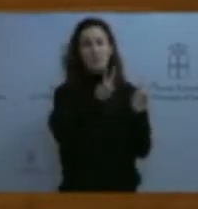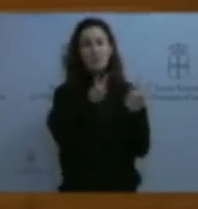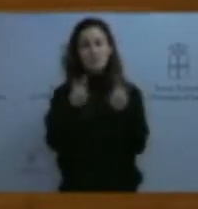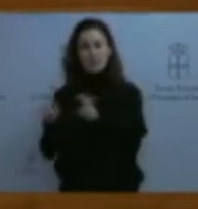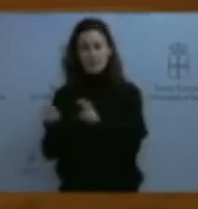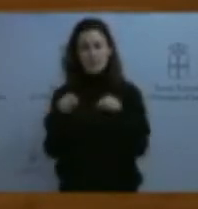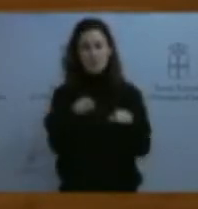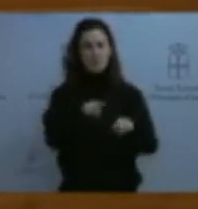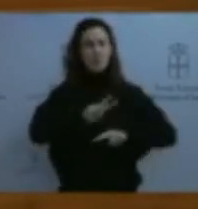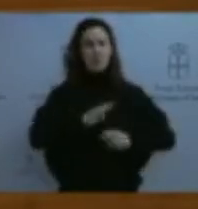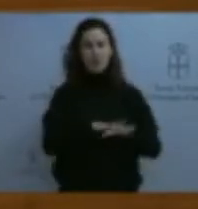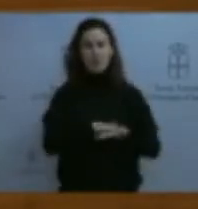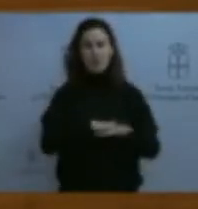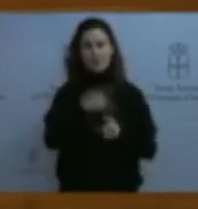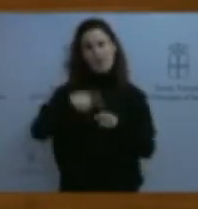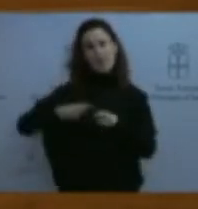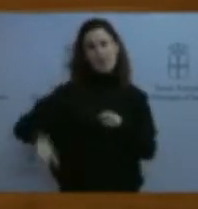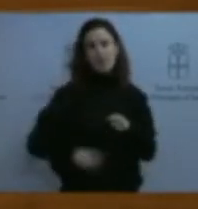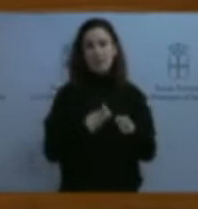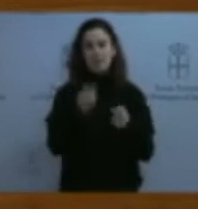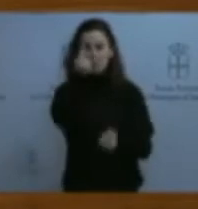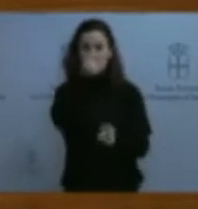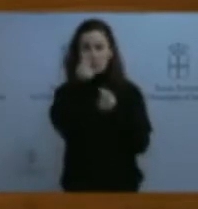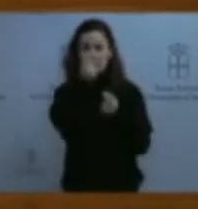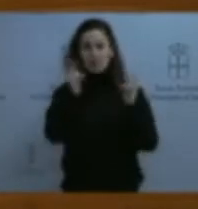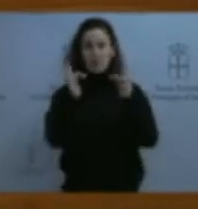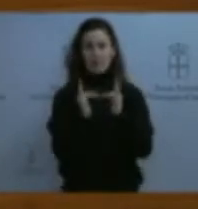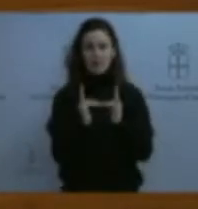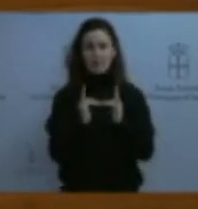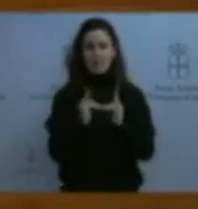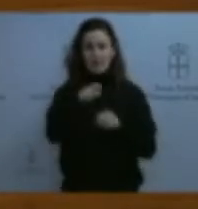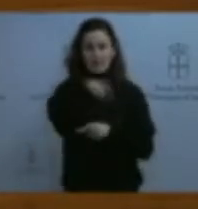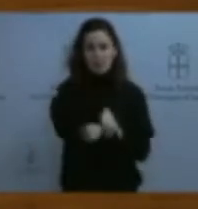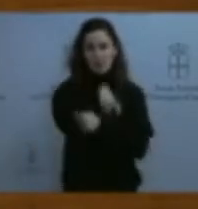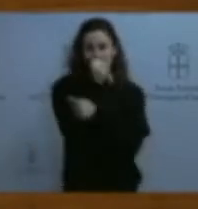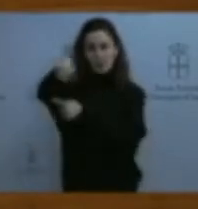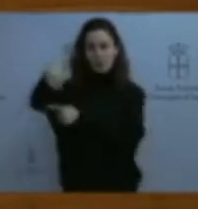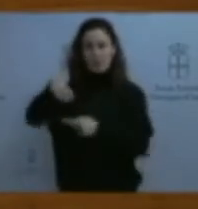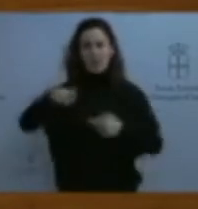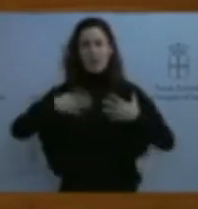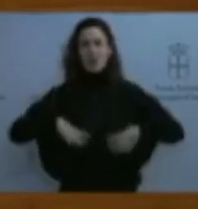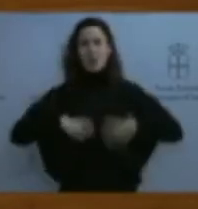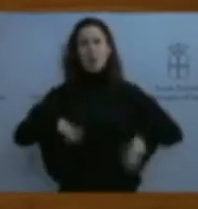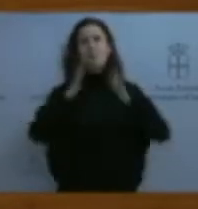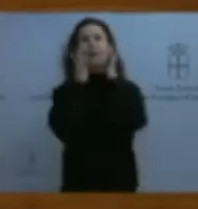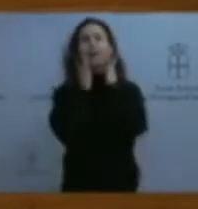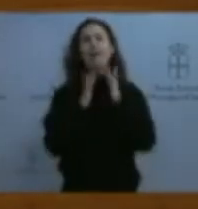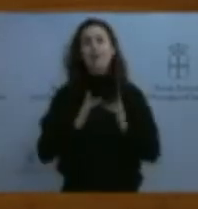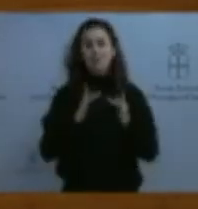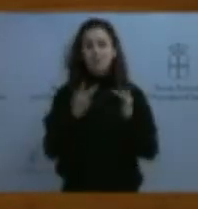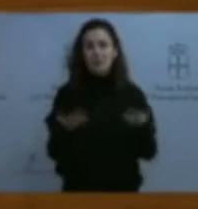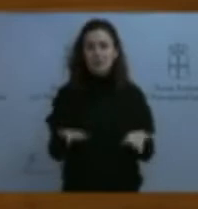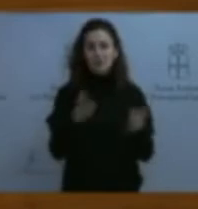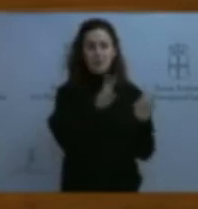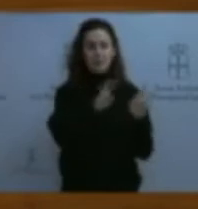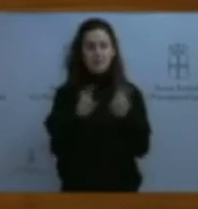usted habla de elementos concretos, de camas, de grúas, de lavandería. Bueno, hablábamos de diferentes cuestiones que deberíamos de ir centro